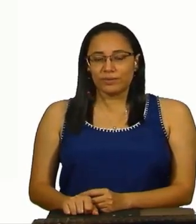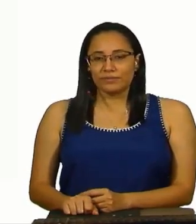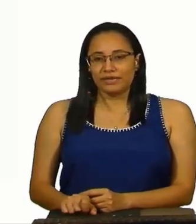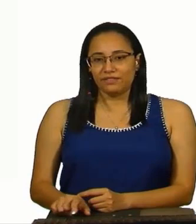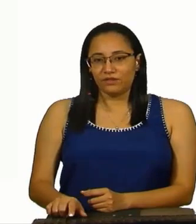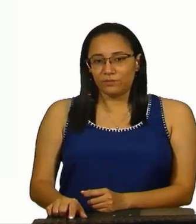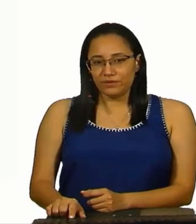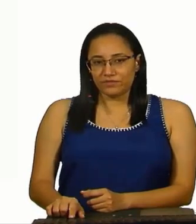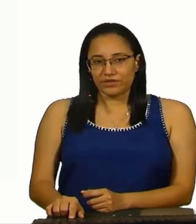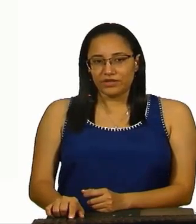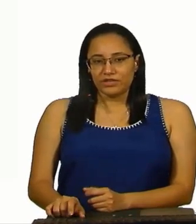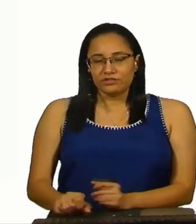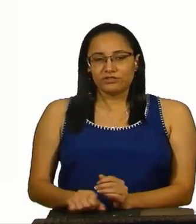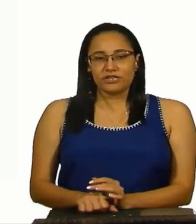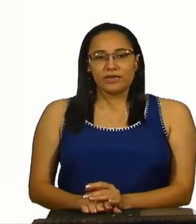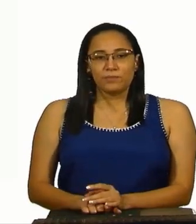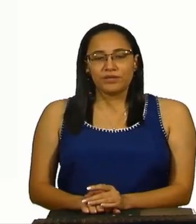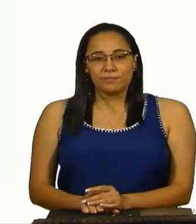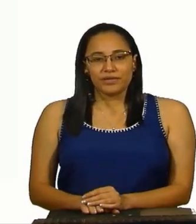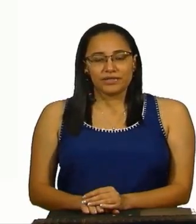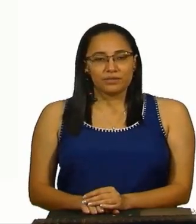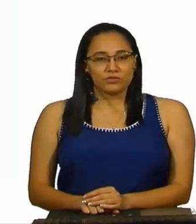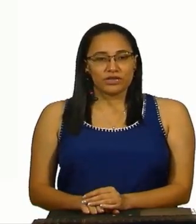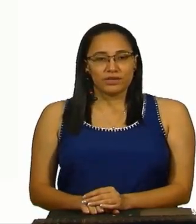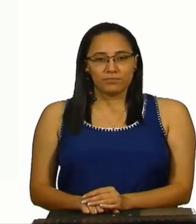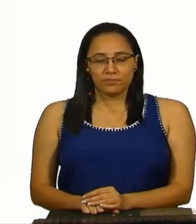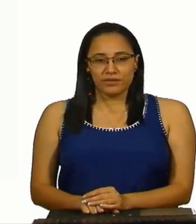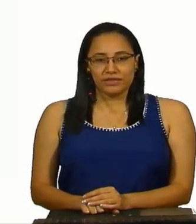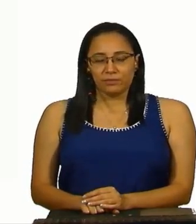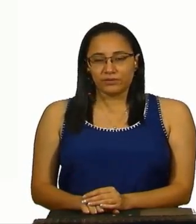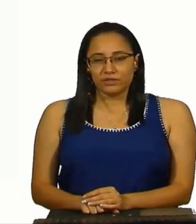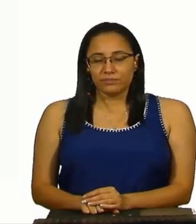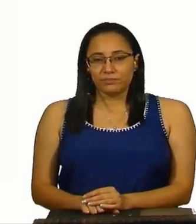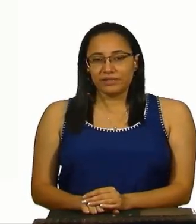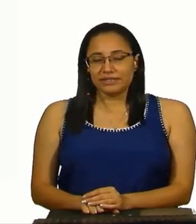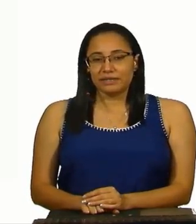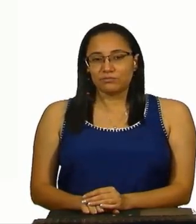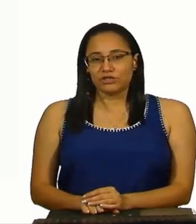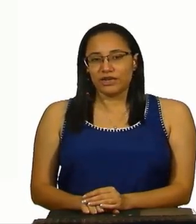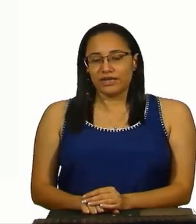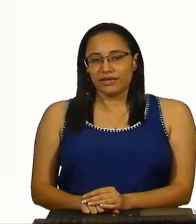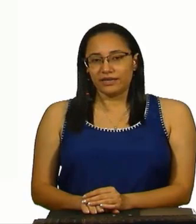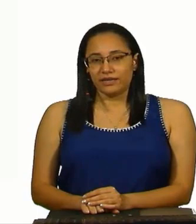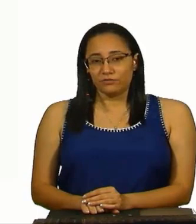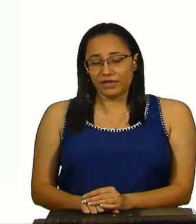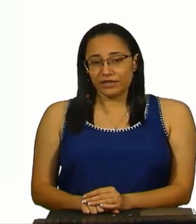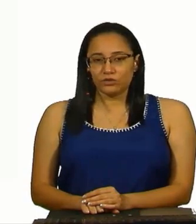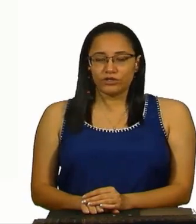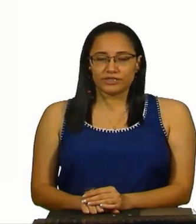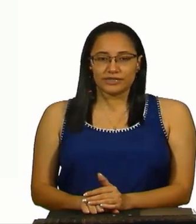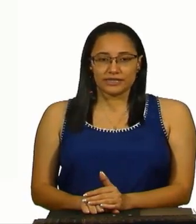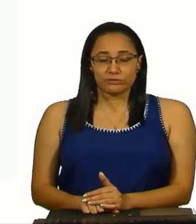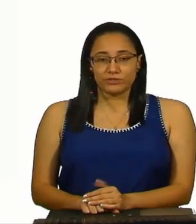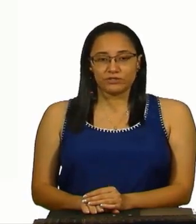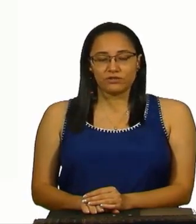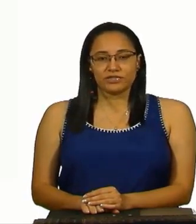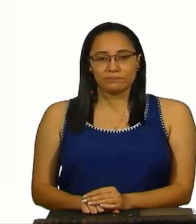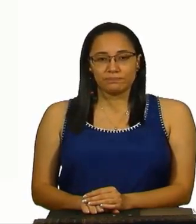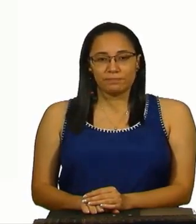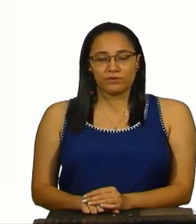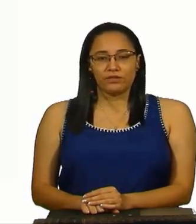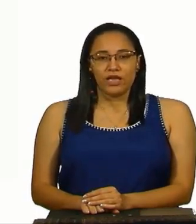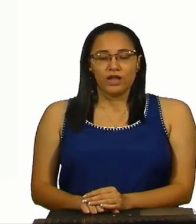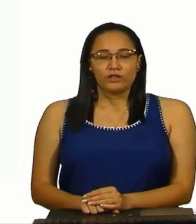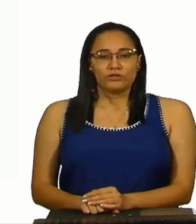to swim in the river. Si ustedes pueden ver, tenemos ahí permit, después de permit, tenemos el objeto, o en este caso